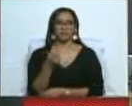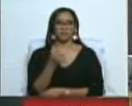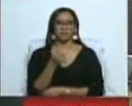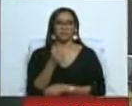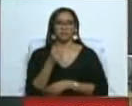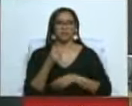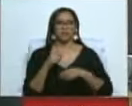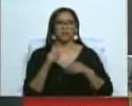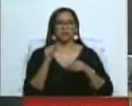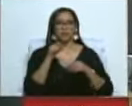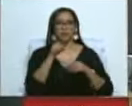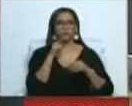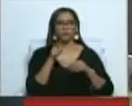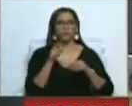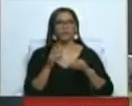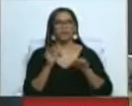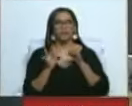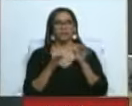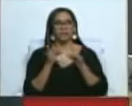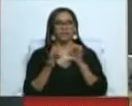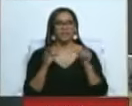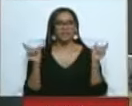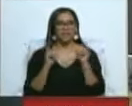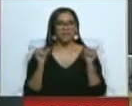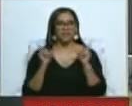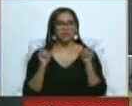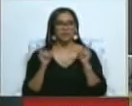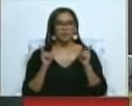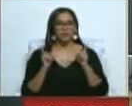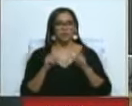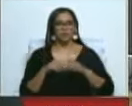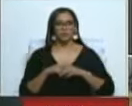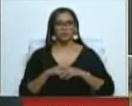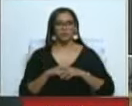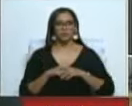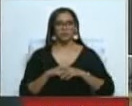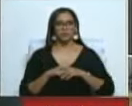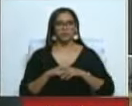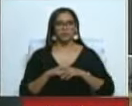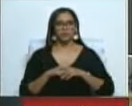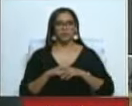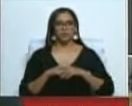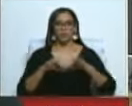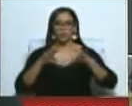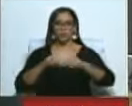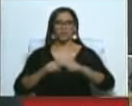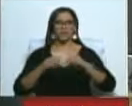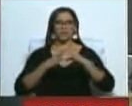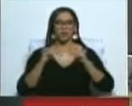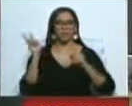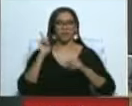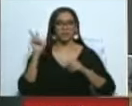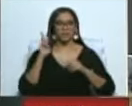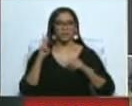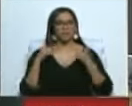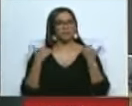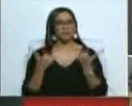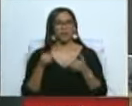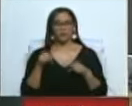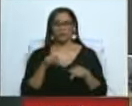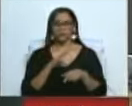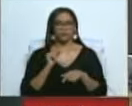Uno lo que usted contaba del televisor, el televisor monopolizaba casi todo aquí en Venezuela. Claro, ya ahorita no es